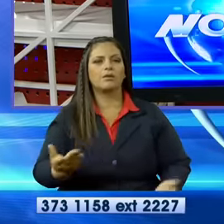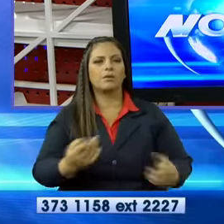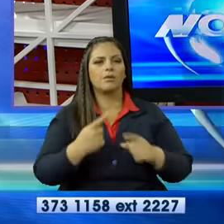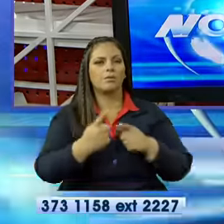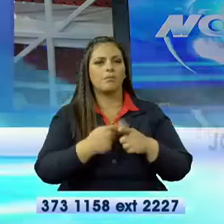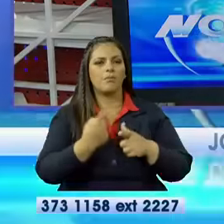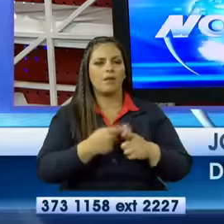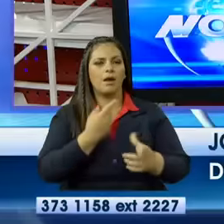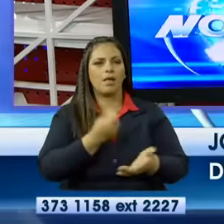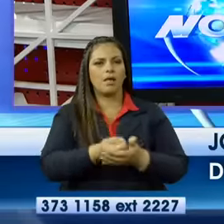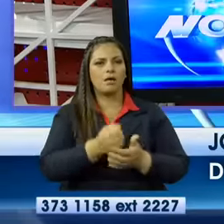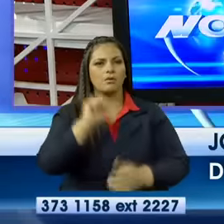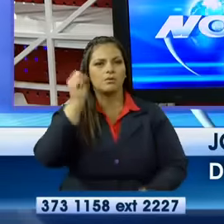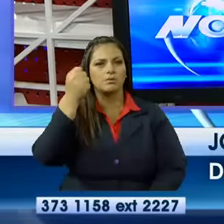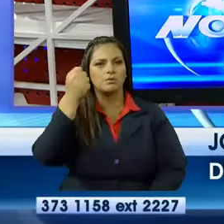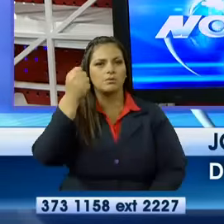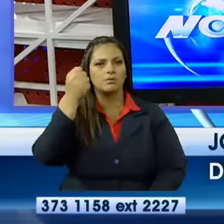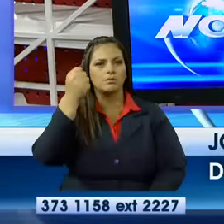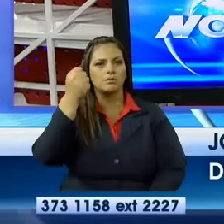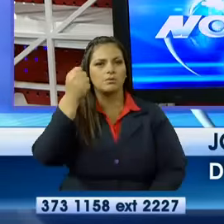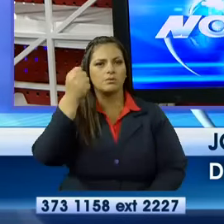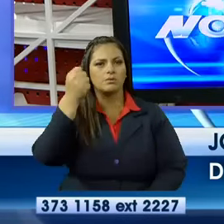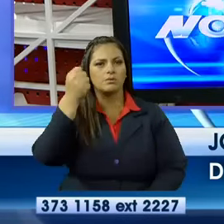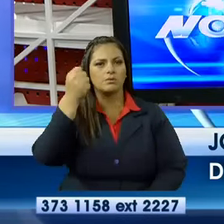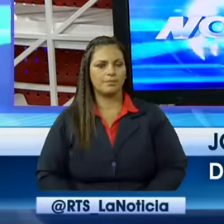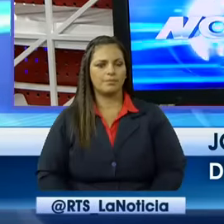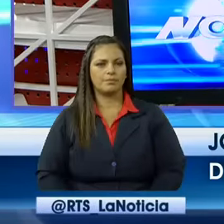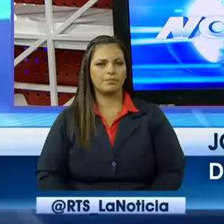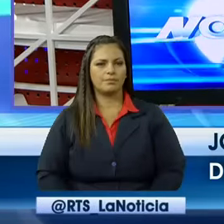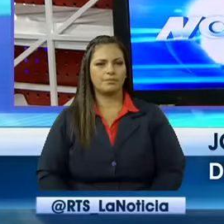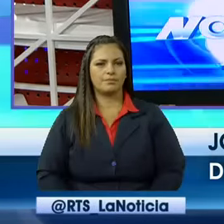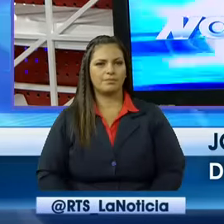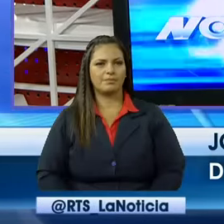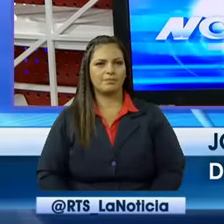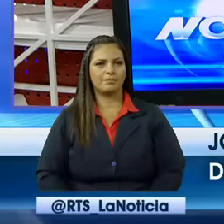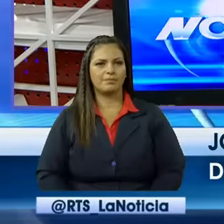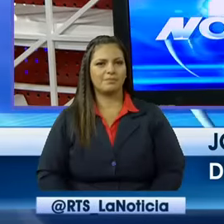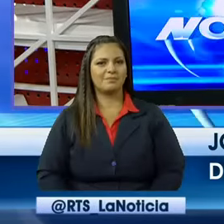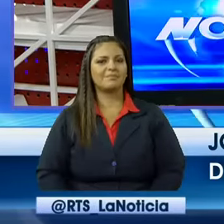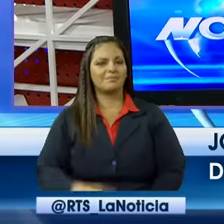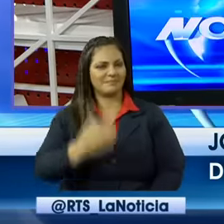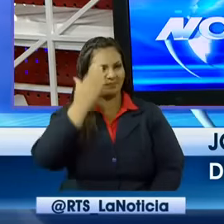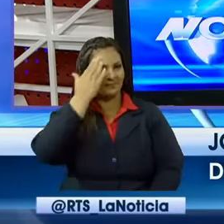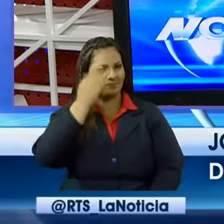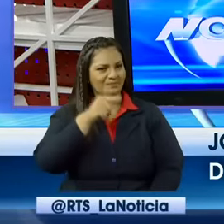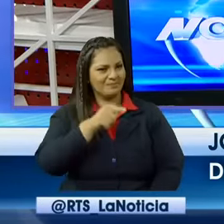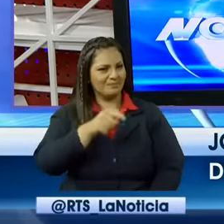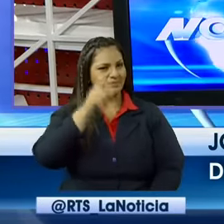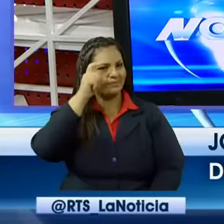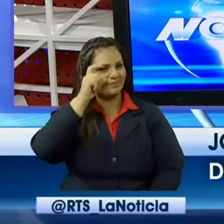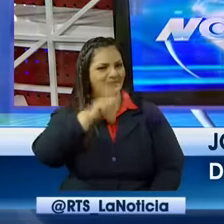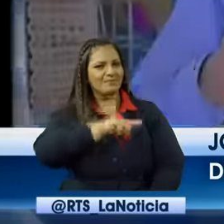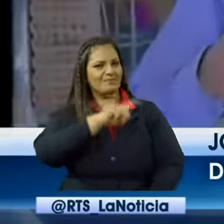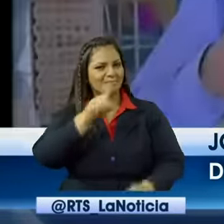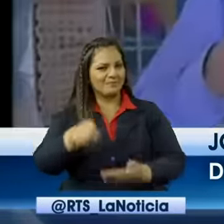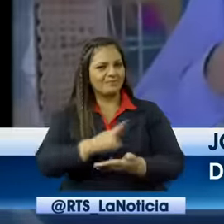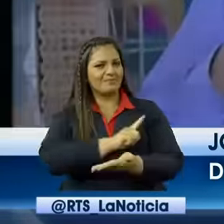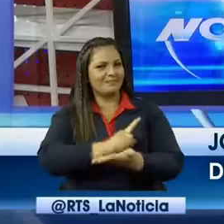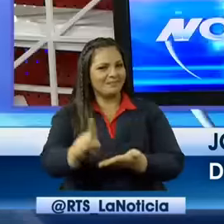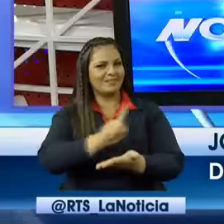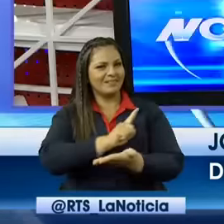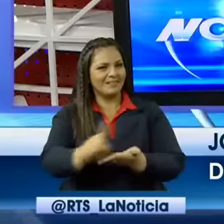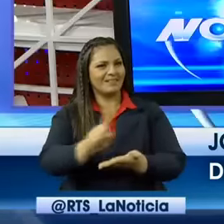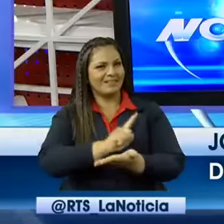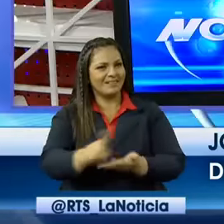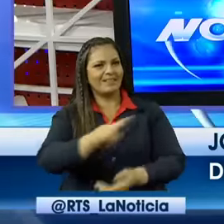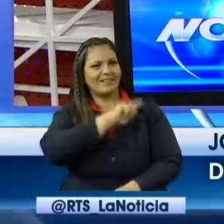9 en el norte de Guayaquil, a donde lo mandan semanalmente a Hugo a realizar las compras para la comida. A ver.